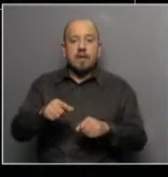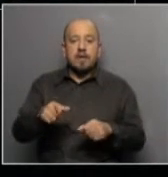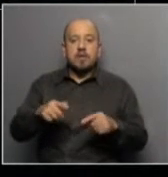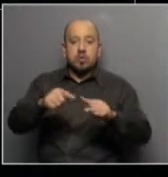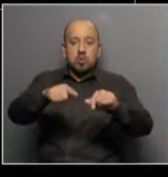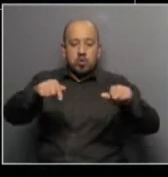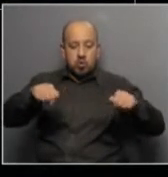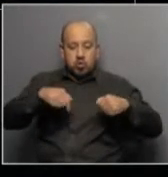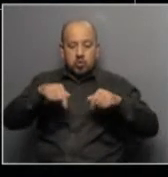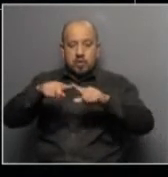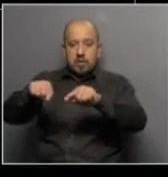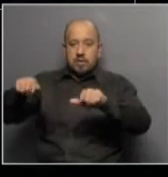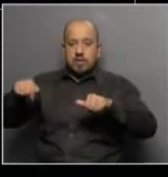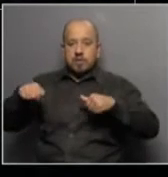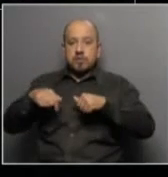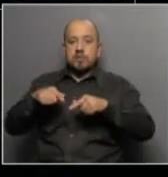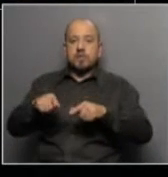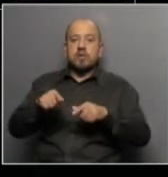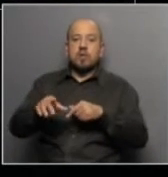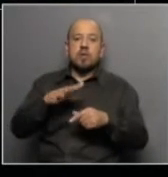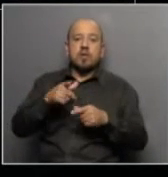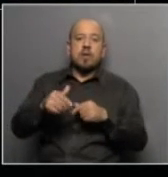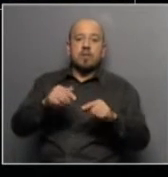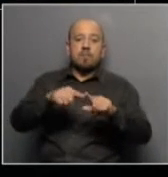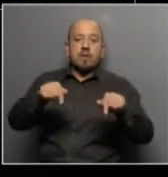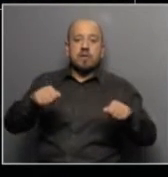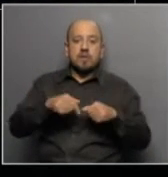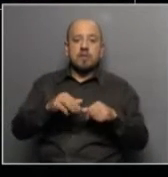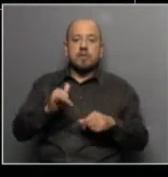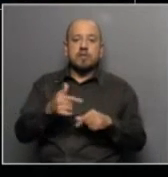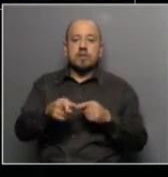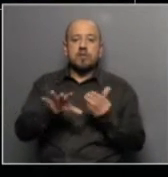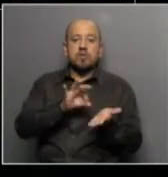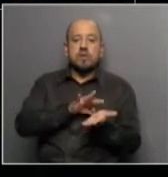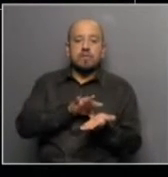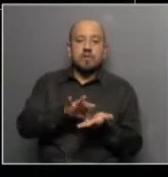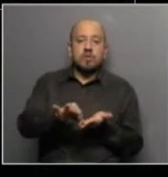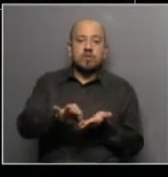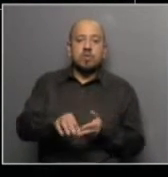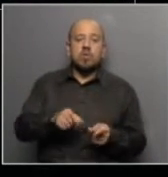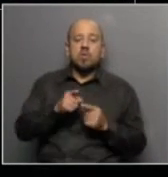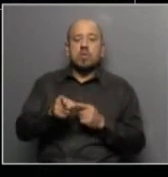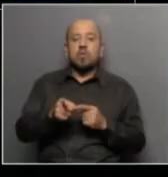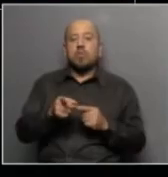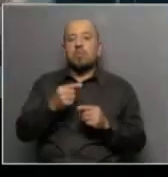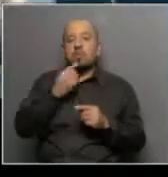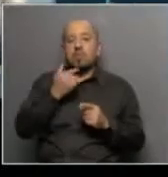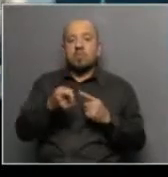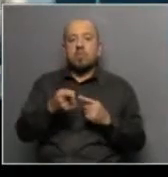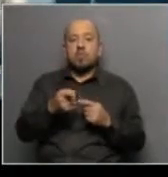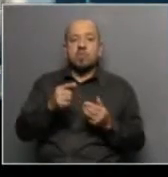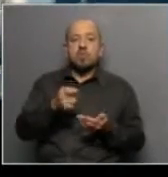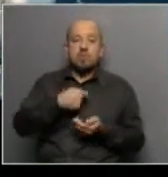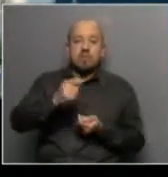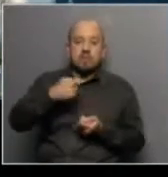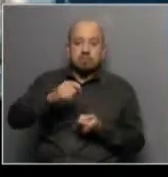lotes, de que nosotros loteemos en parcelas y ya dejemos los servicios de modo tal de que con una cartera de materiales se